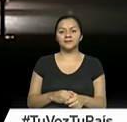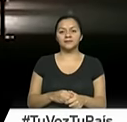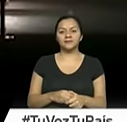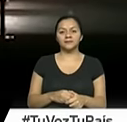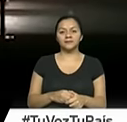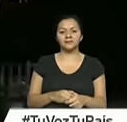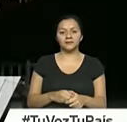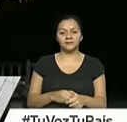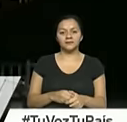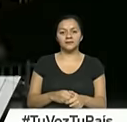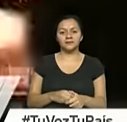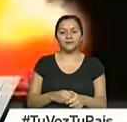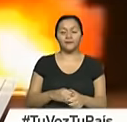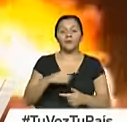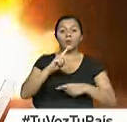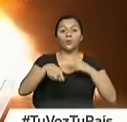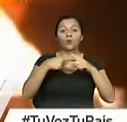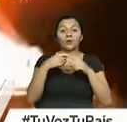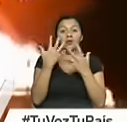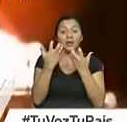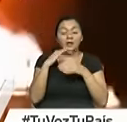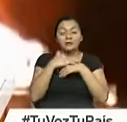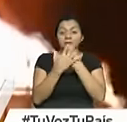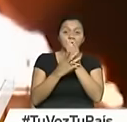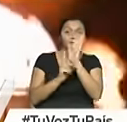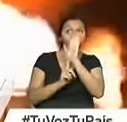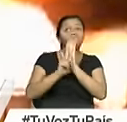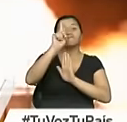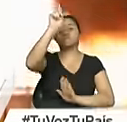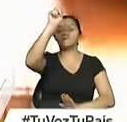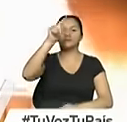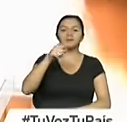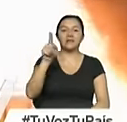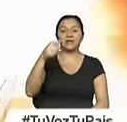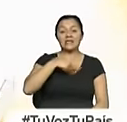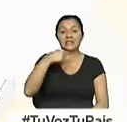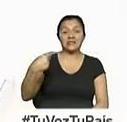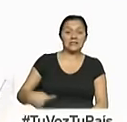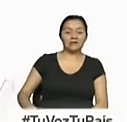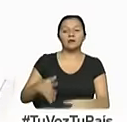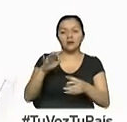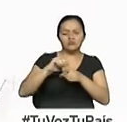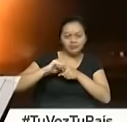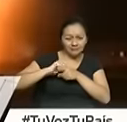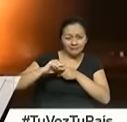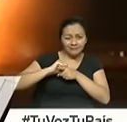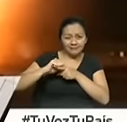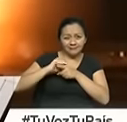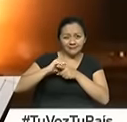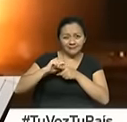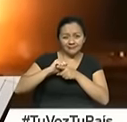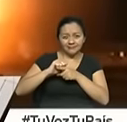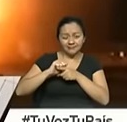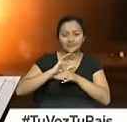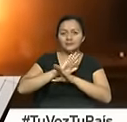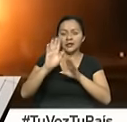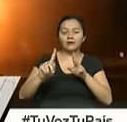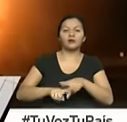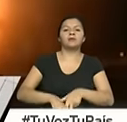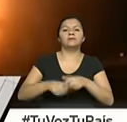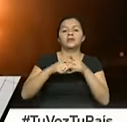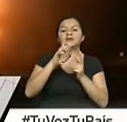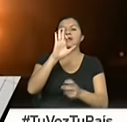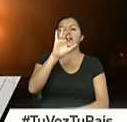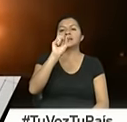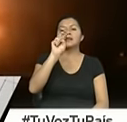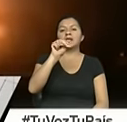No hay murallas para la ambición espacial china. El gigante asiático ha puesto en órbita su segundo laboratorio espacial llamado Tiangong 2 o